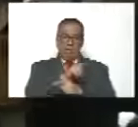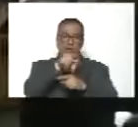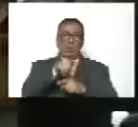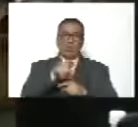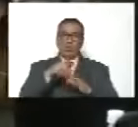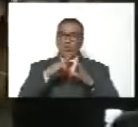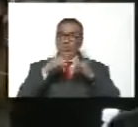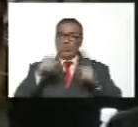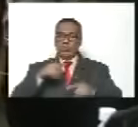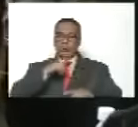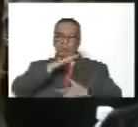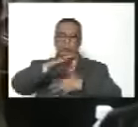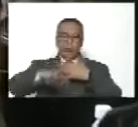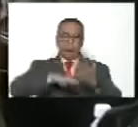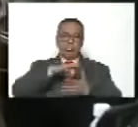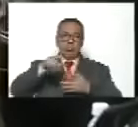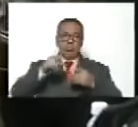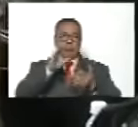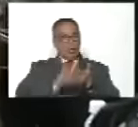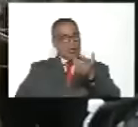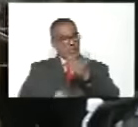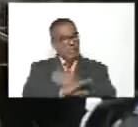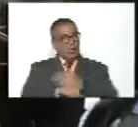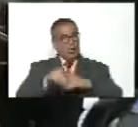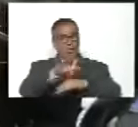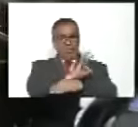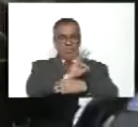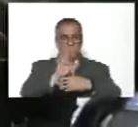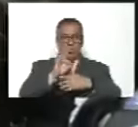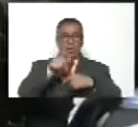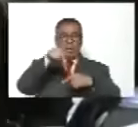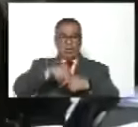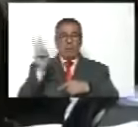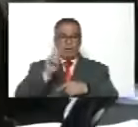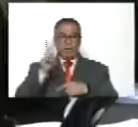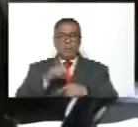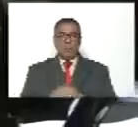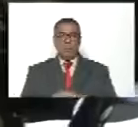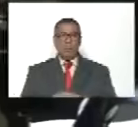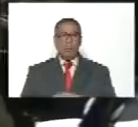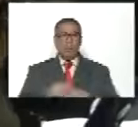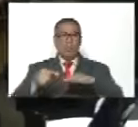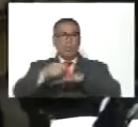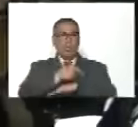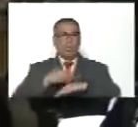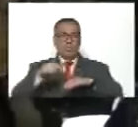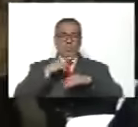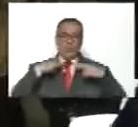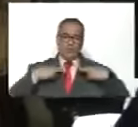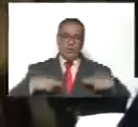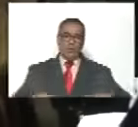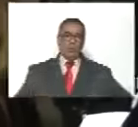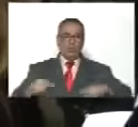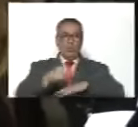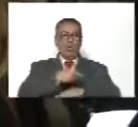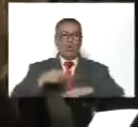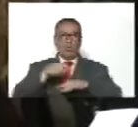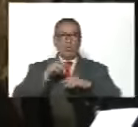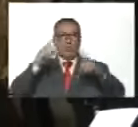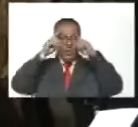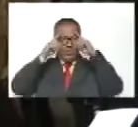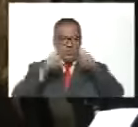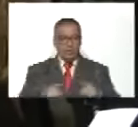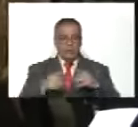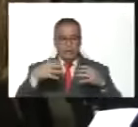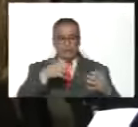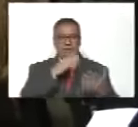afectados por toda esa agresión tuvieron que salir de la frontera. Es un gobierno humano, es un gobierno que se decide, que